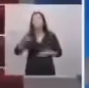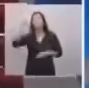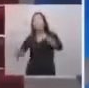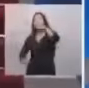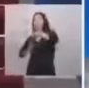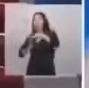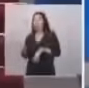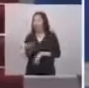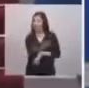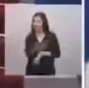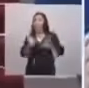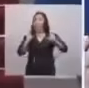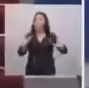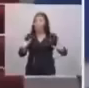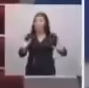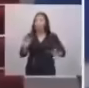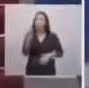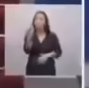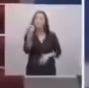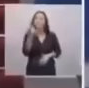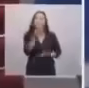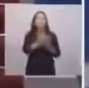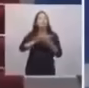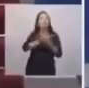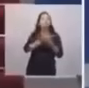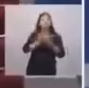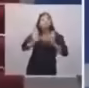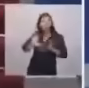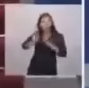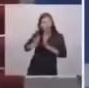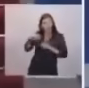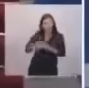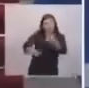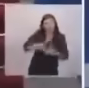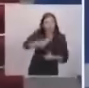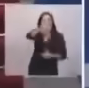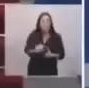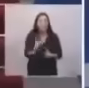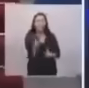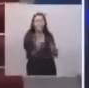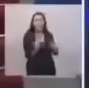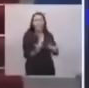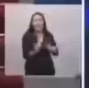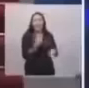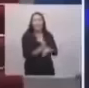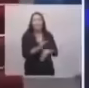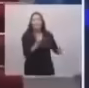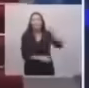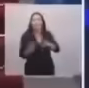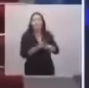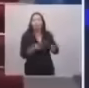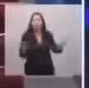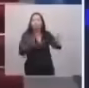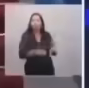hoy ya está empezando a a a tornar una tensa calma estamos todos expectant algo algo tiene que pasar serado cambiario bien por eso